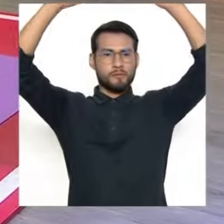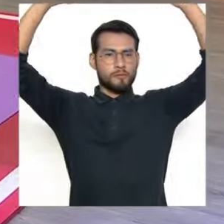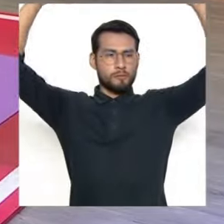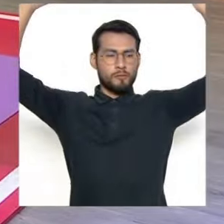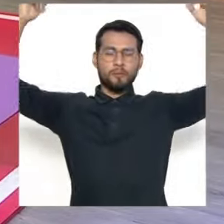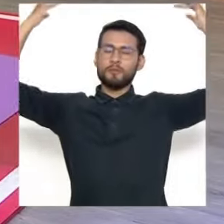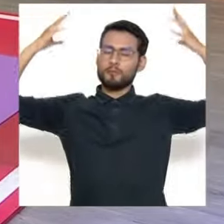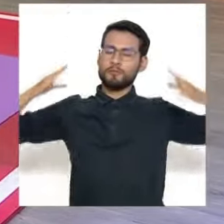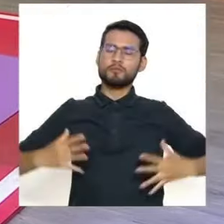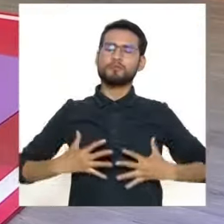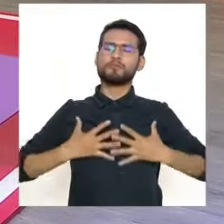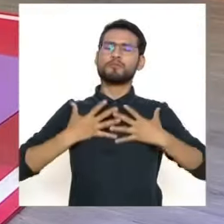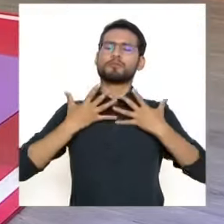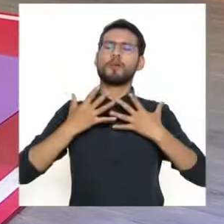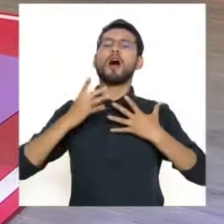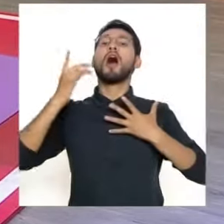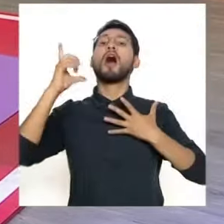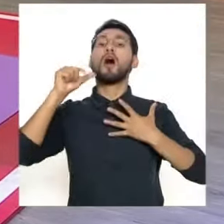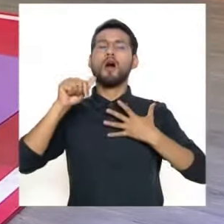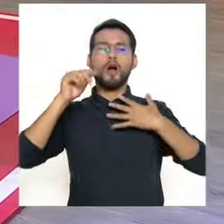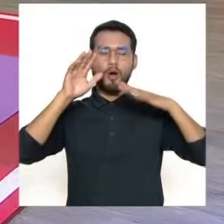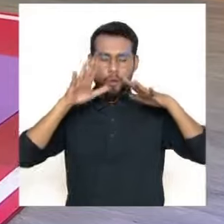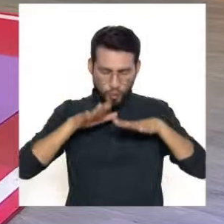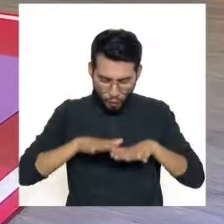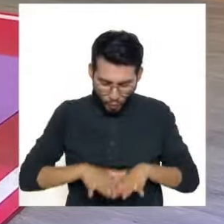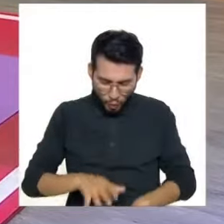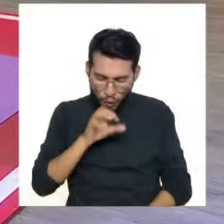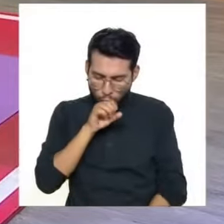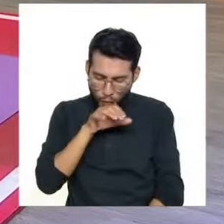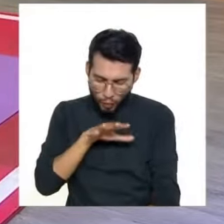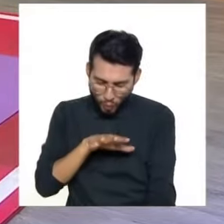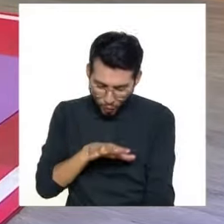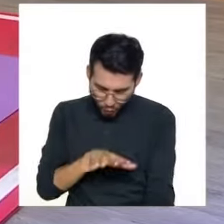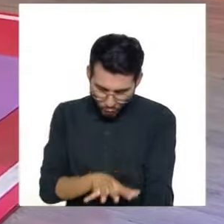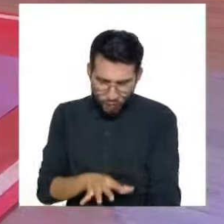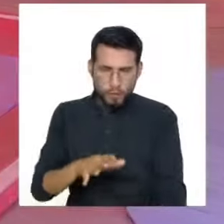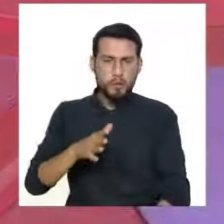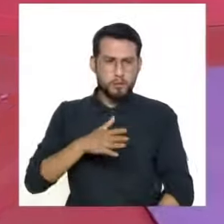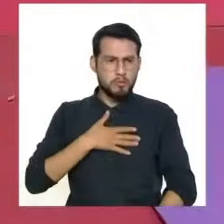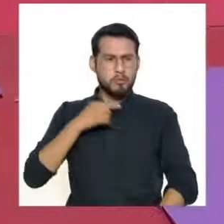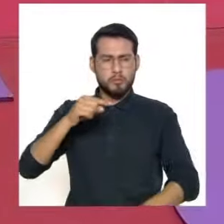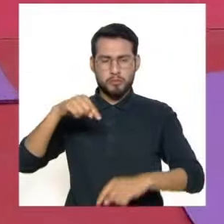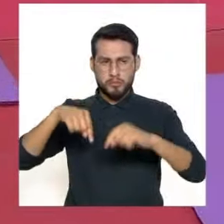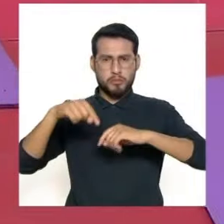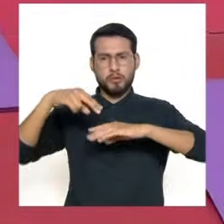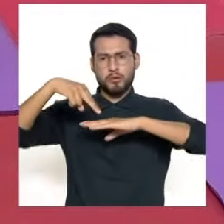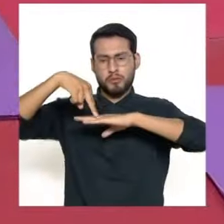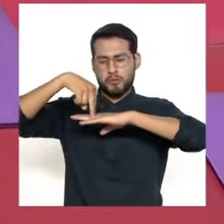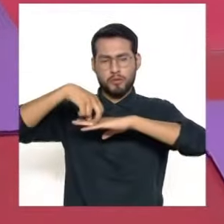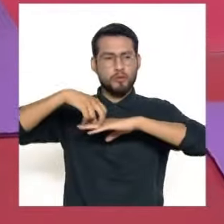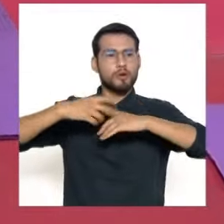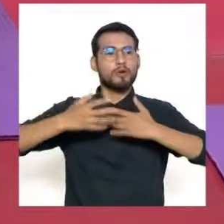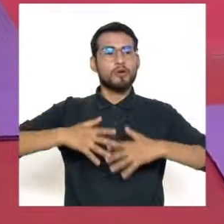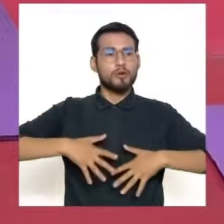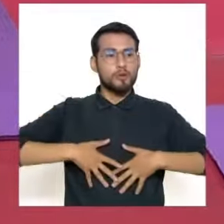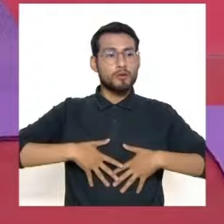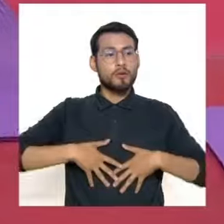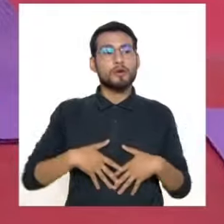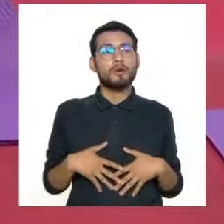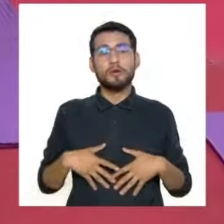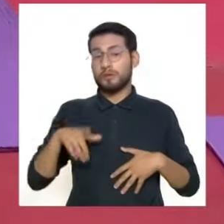exhalo llevo las manos hacia el piso puedes flexionar un poquito las rodillas inhalo llevo el pie